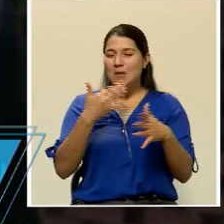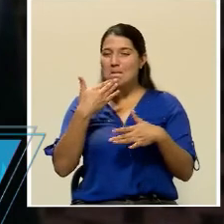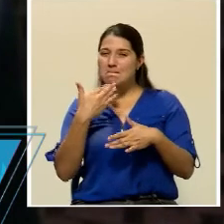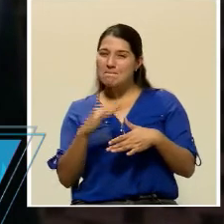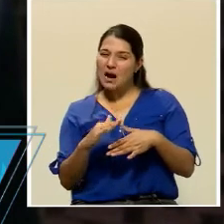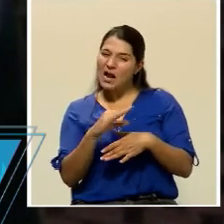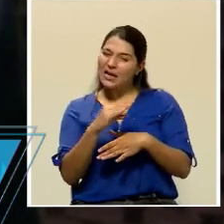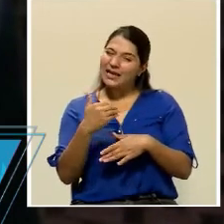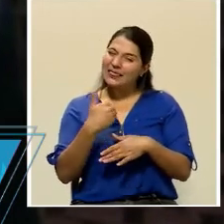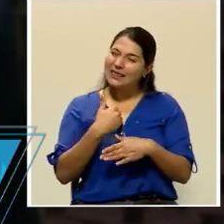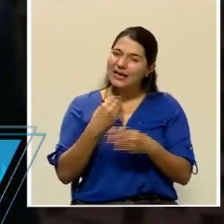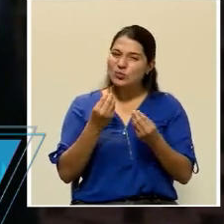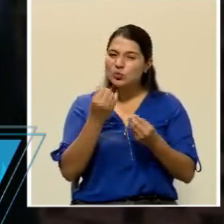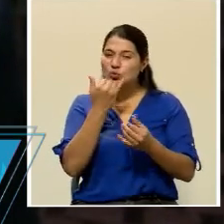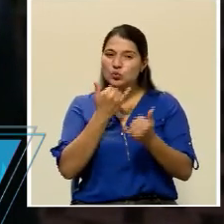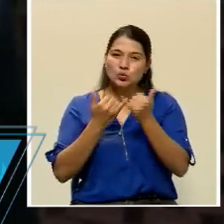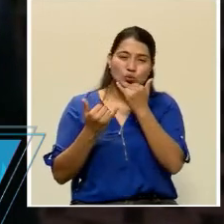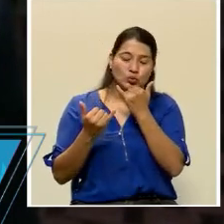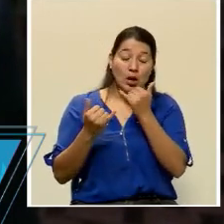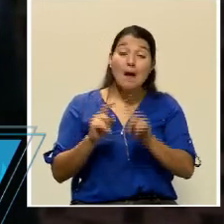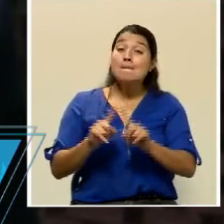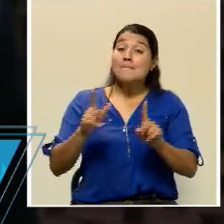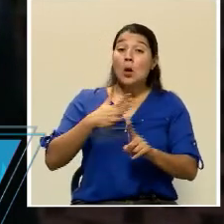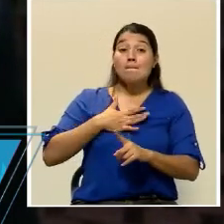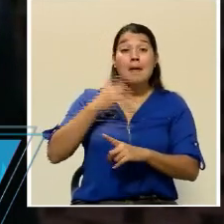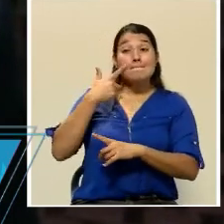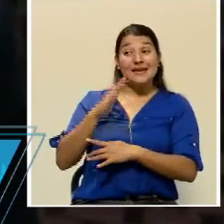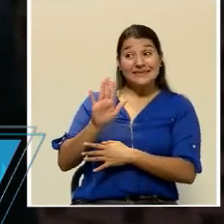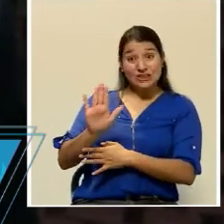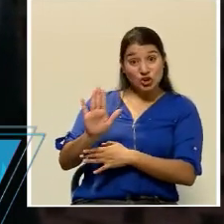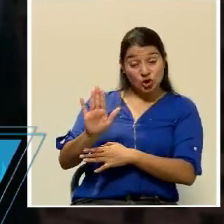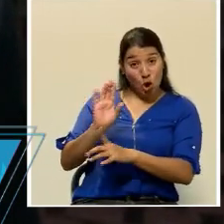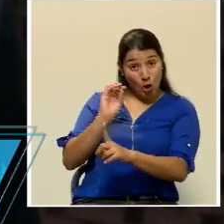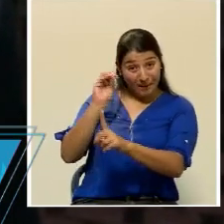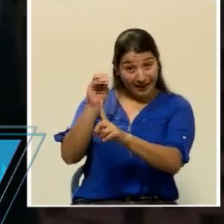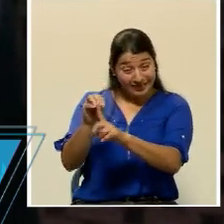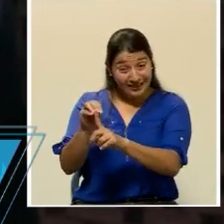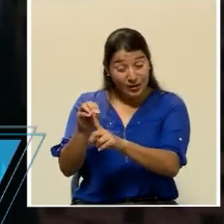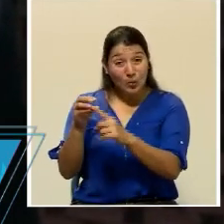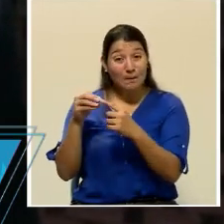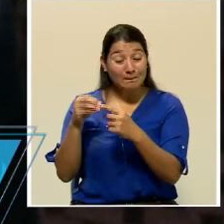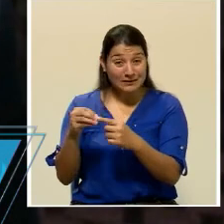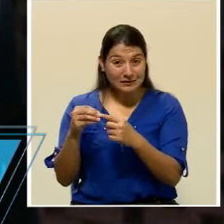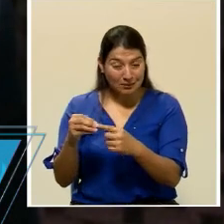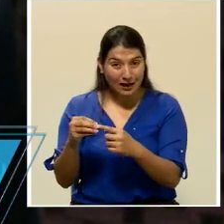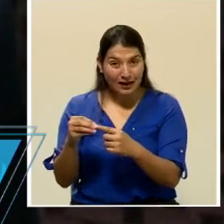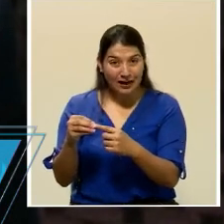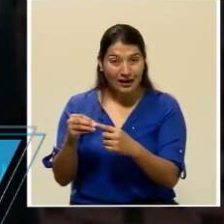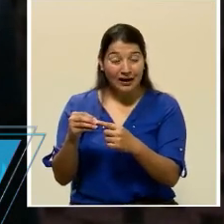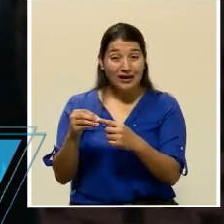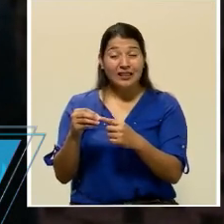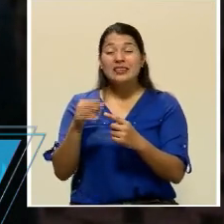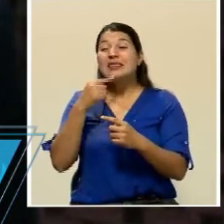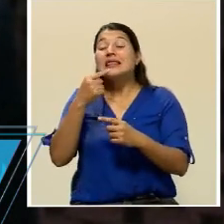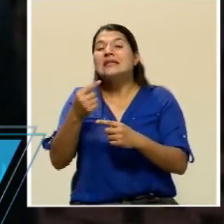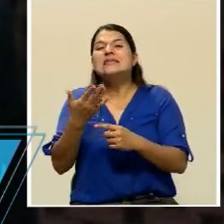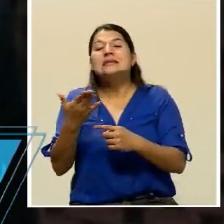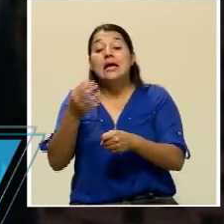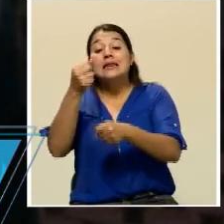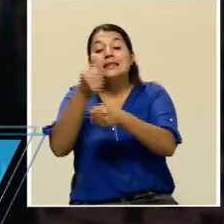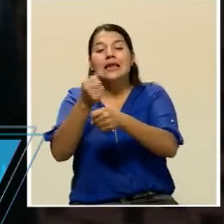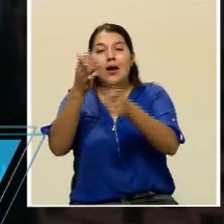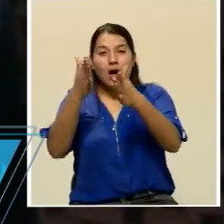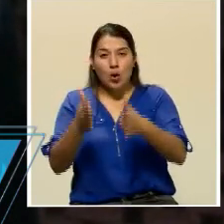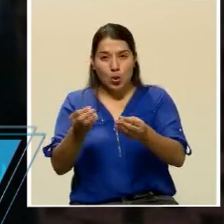tiene una serie de inconsistencias, me parece que la idea de fondo, en el sentido de que los funcionarios